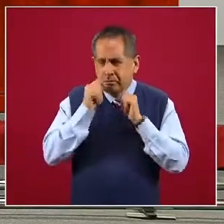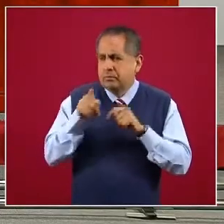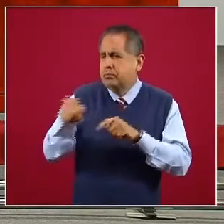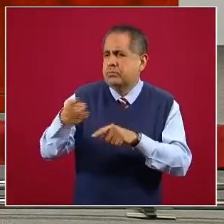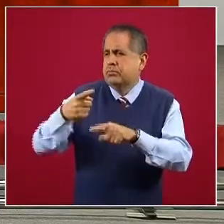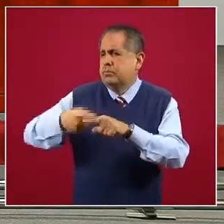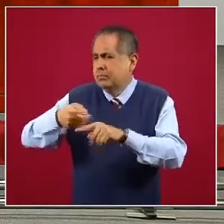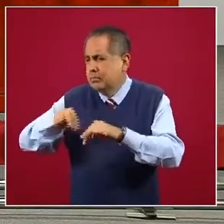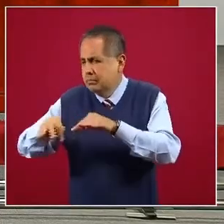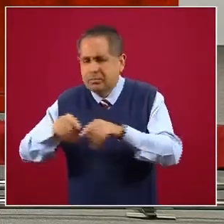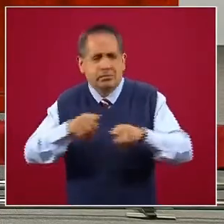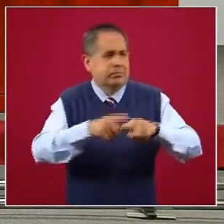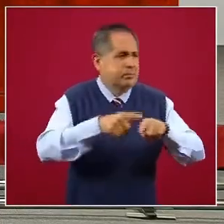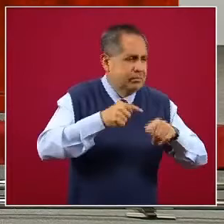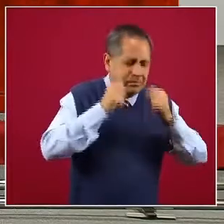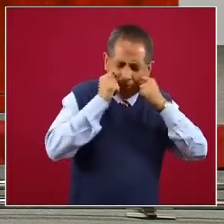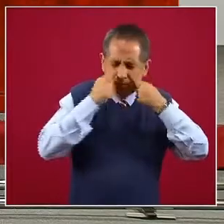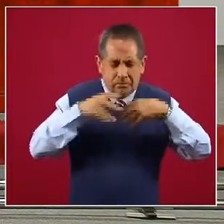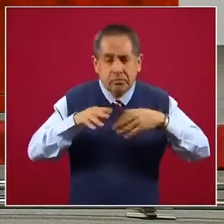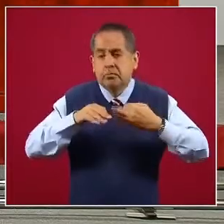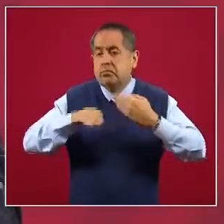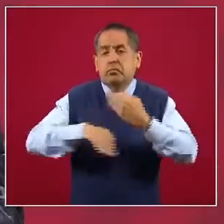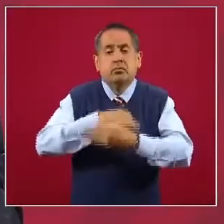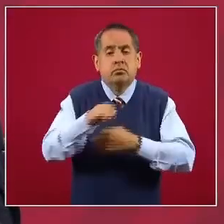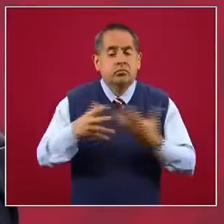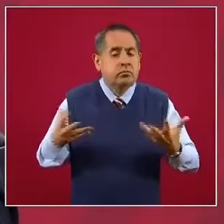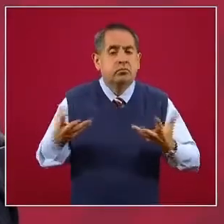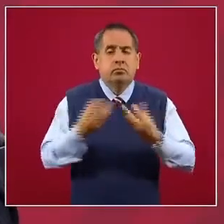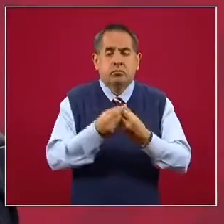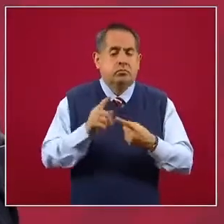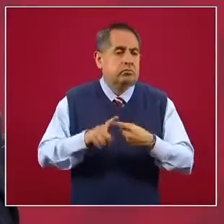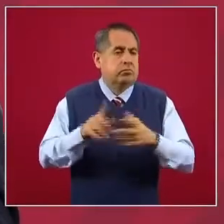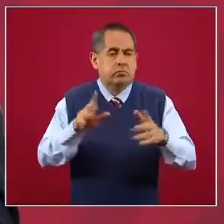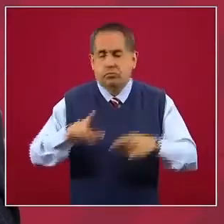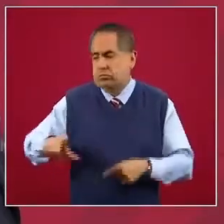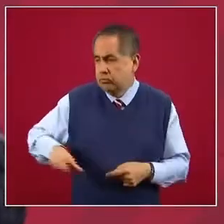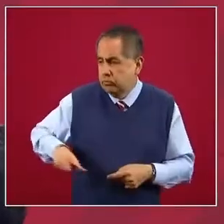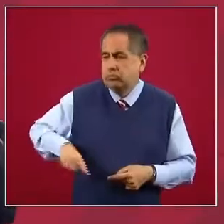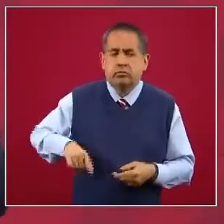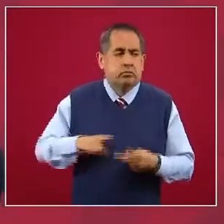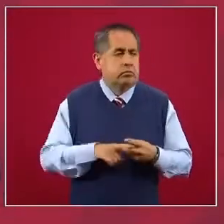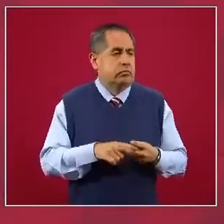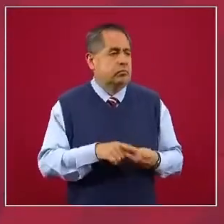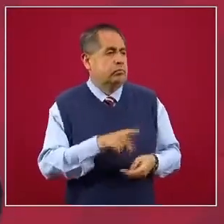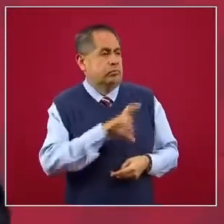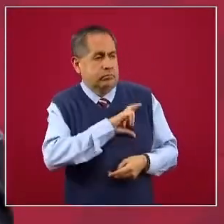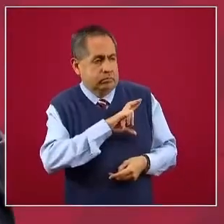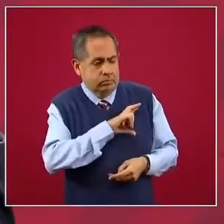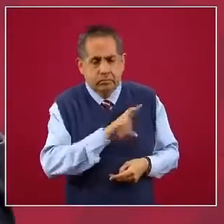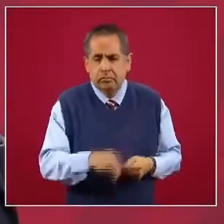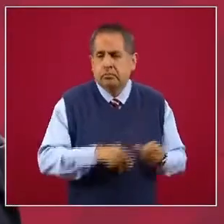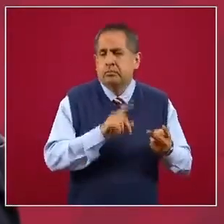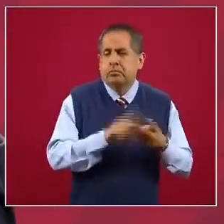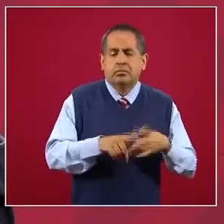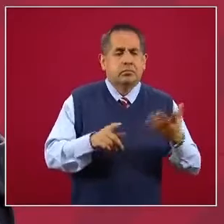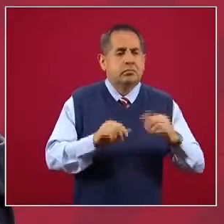el rol, el papel que jugamos en la sociedad, gobierno, iniciativa privada,